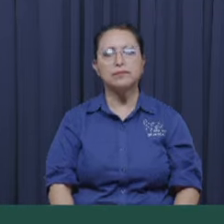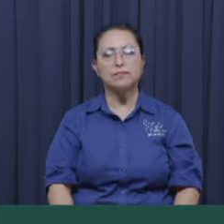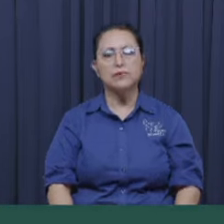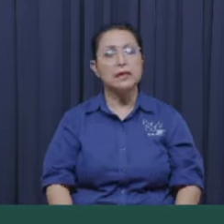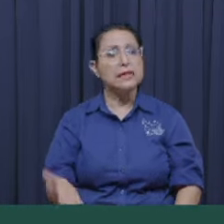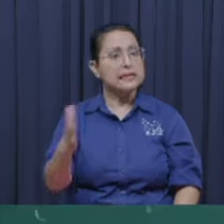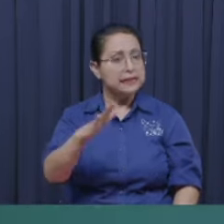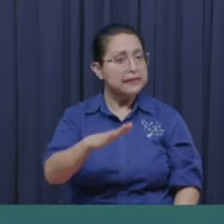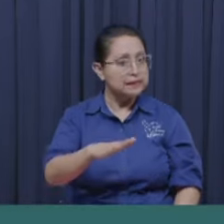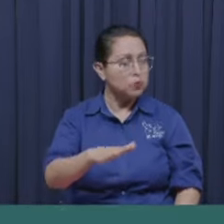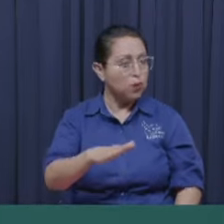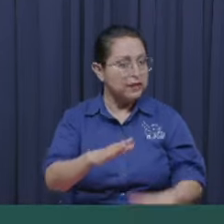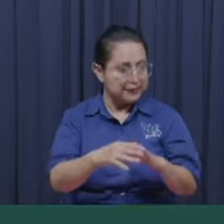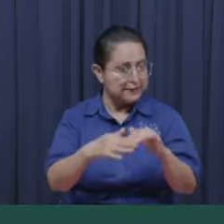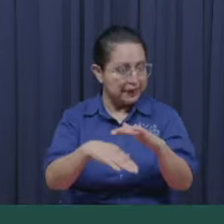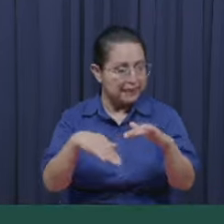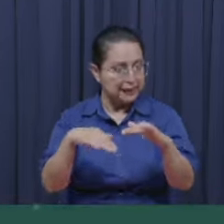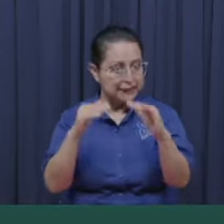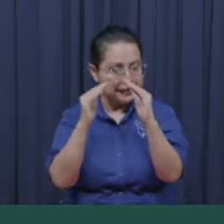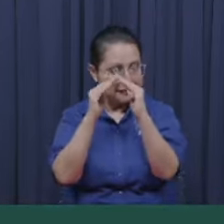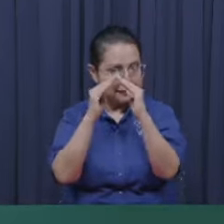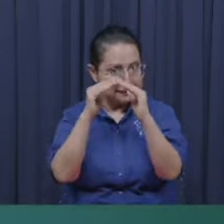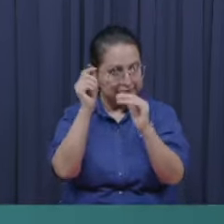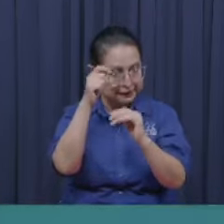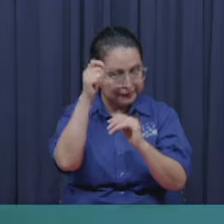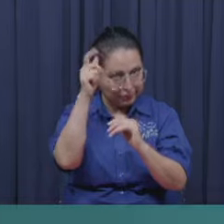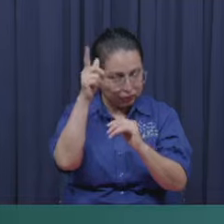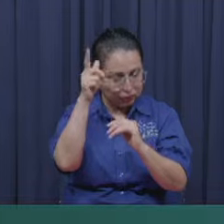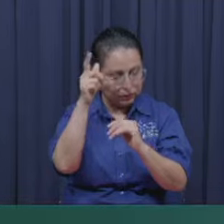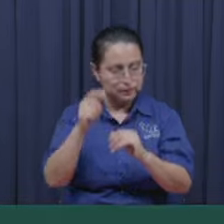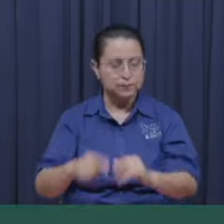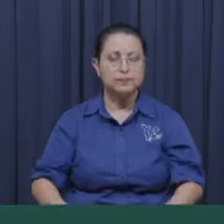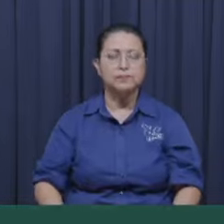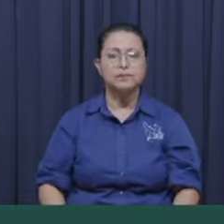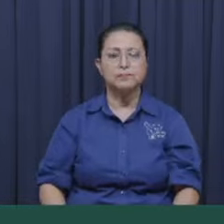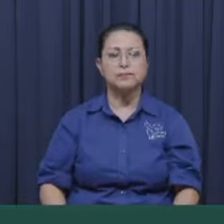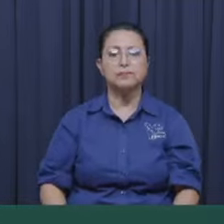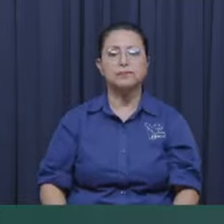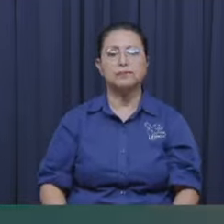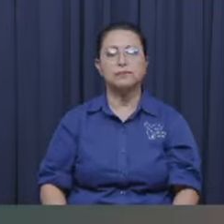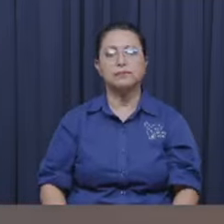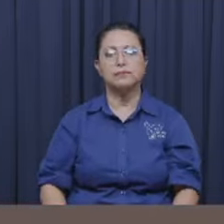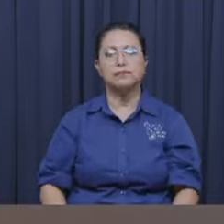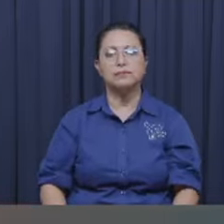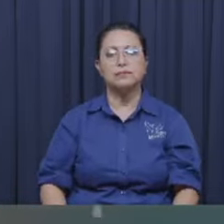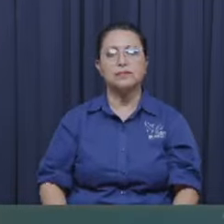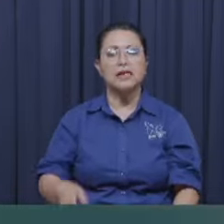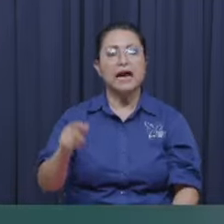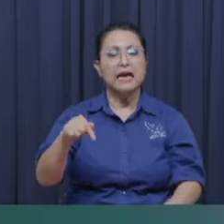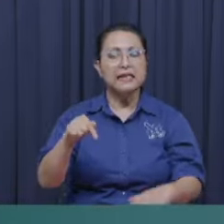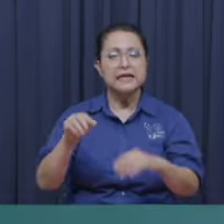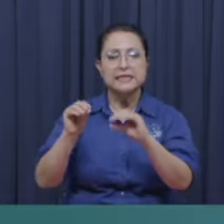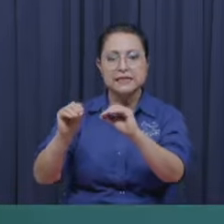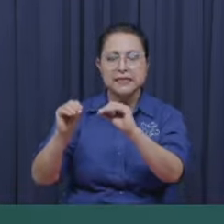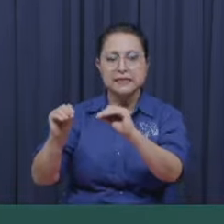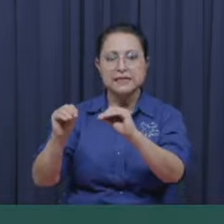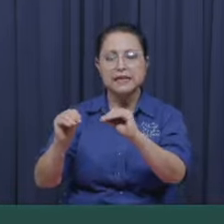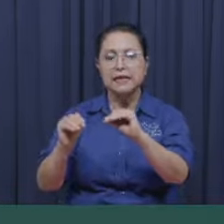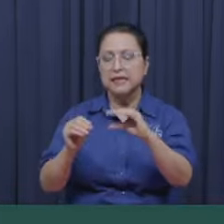inmediatamente después, ya que salieron del templo, ya cuando estaban solos, porque esta es una cuestión de discipulados o de